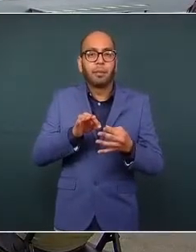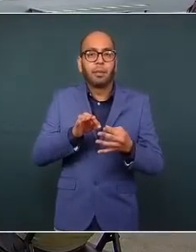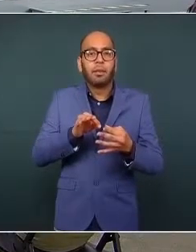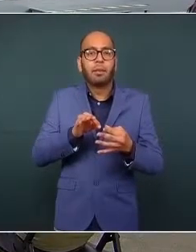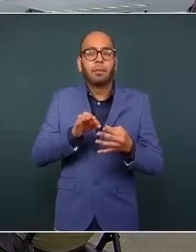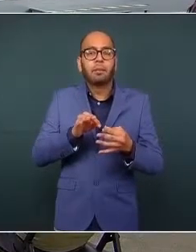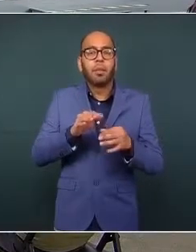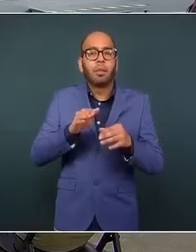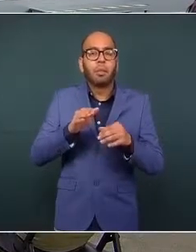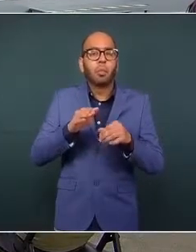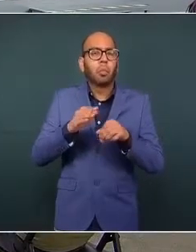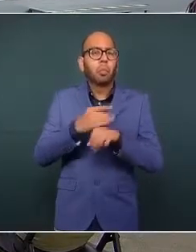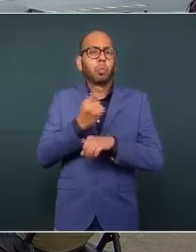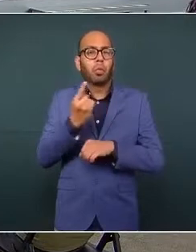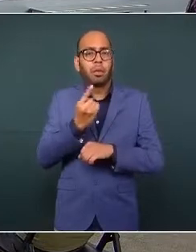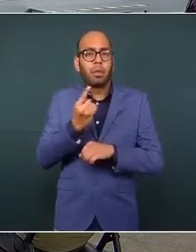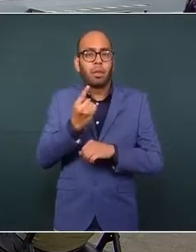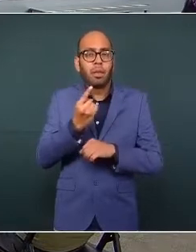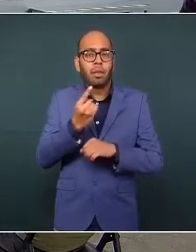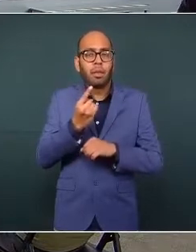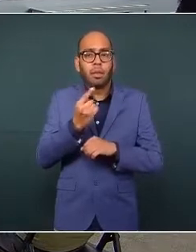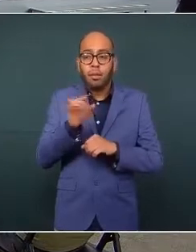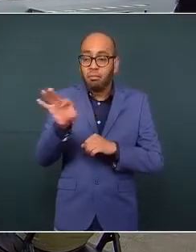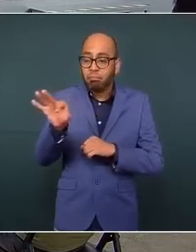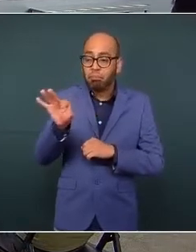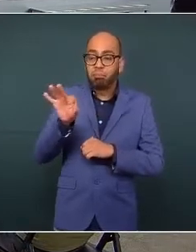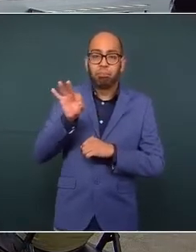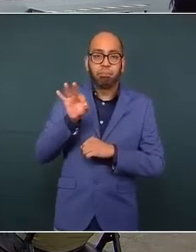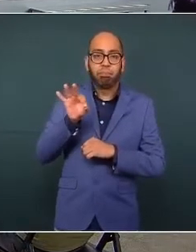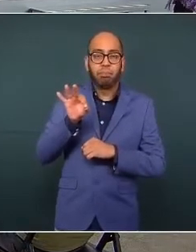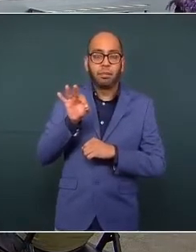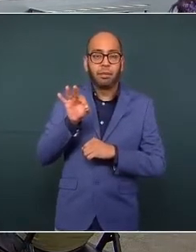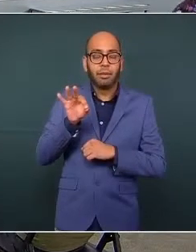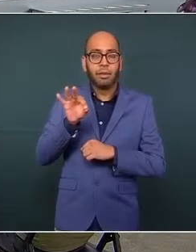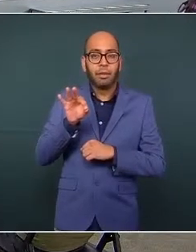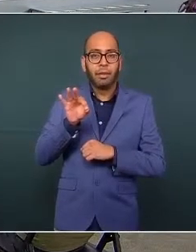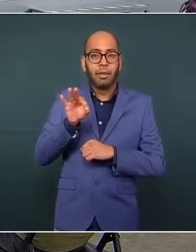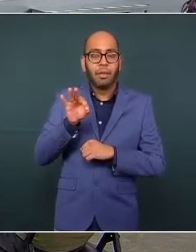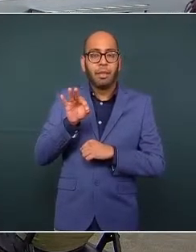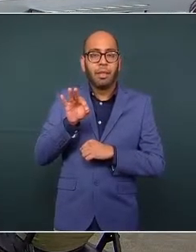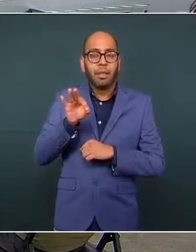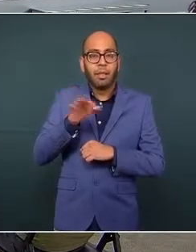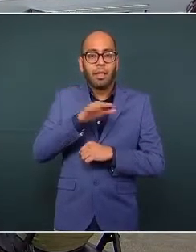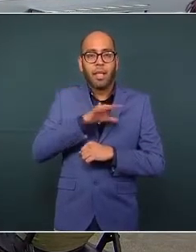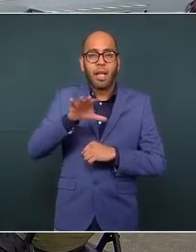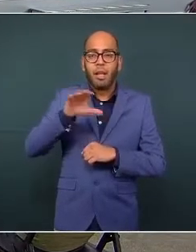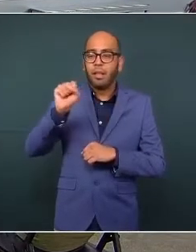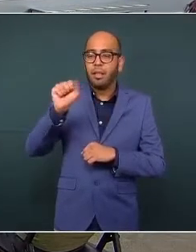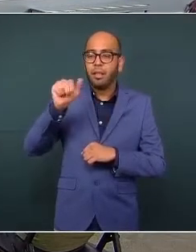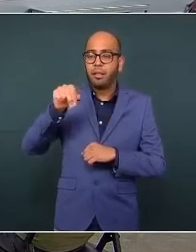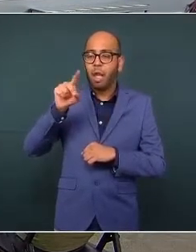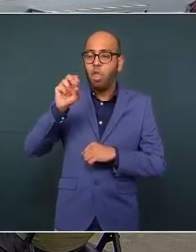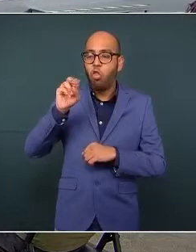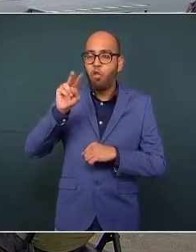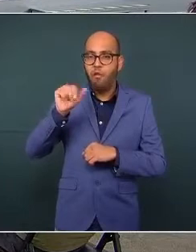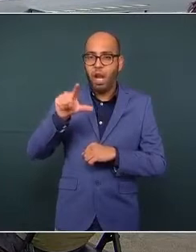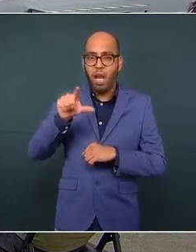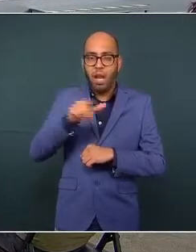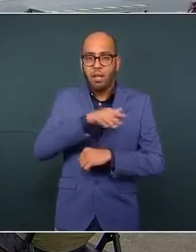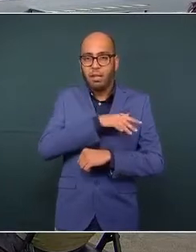se nombró al general Sandoval en la Secretaría de la Defensa, pero fue